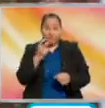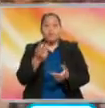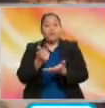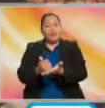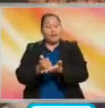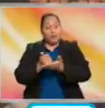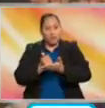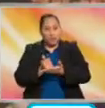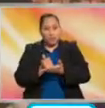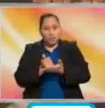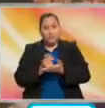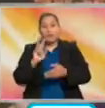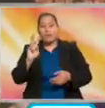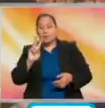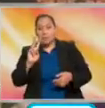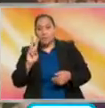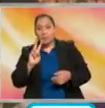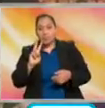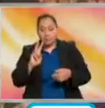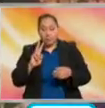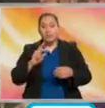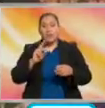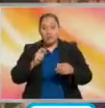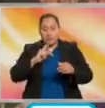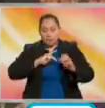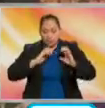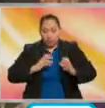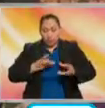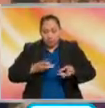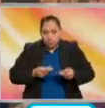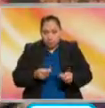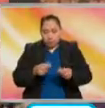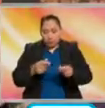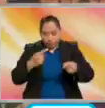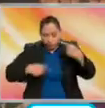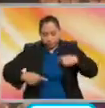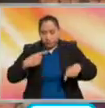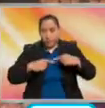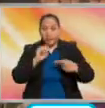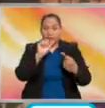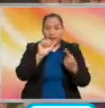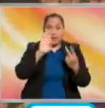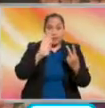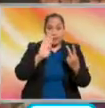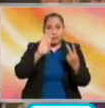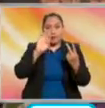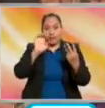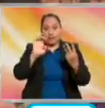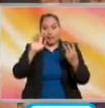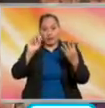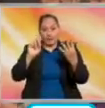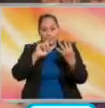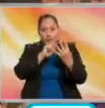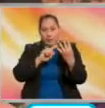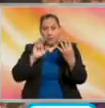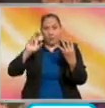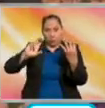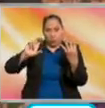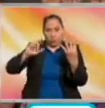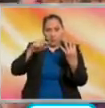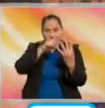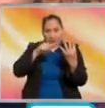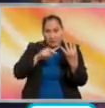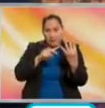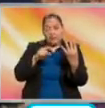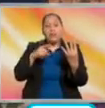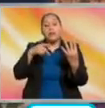a partir de ella vitaminas liposolubles, principalmente en el huevo A, D y E. Son principalmente las vitaminas